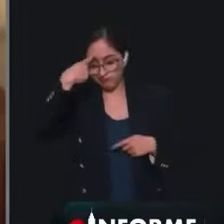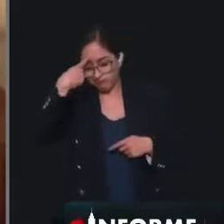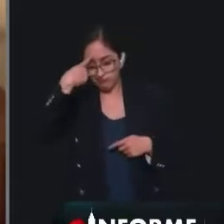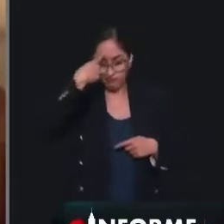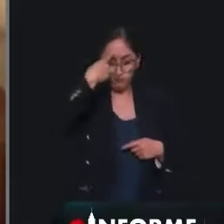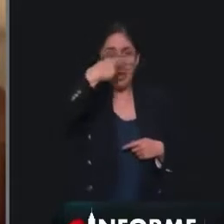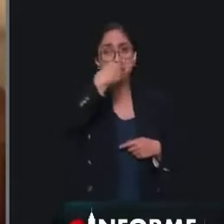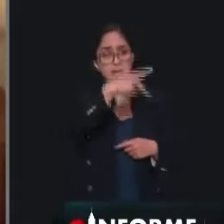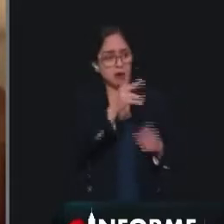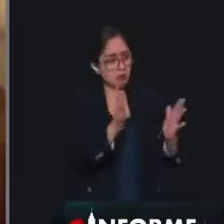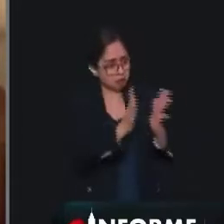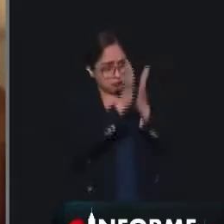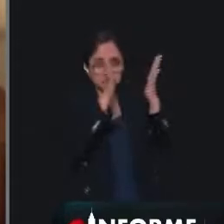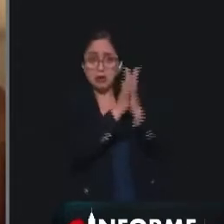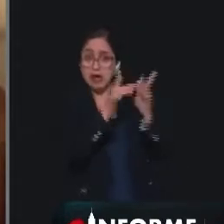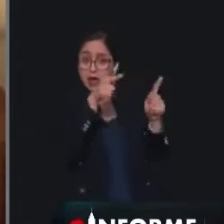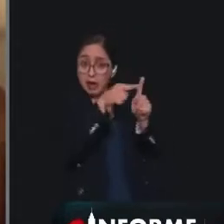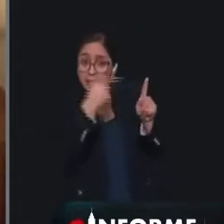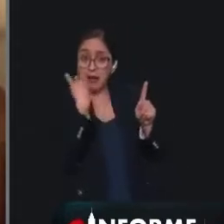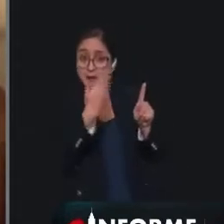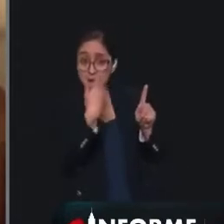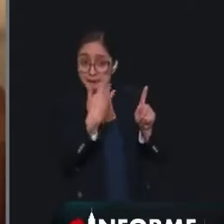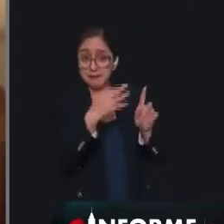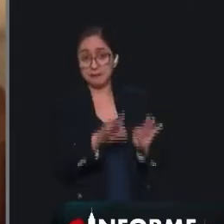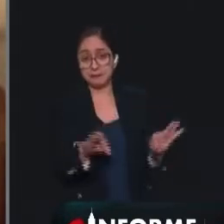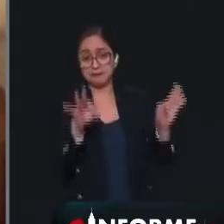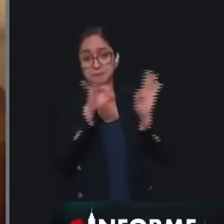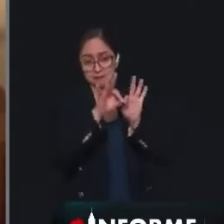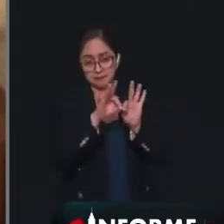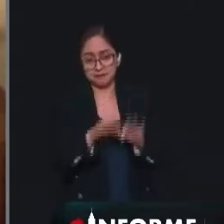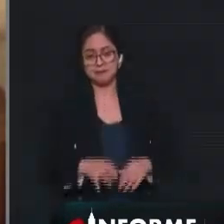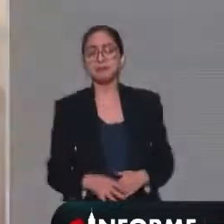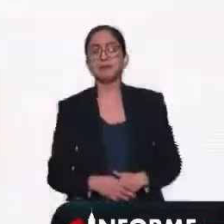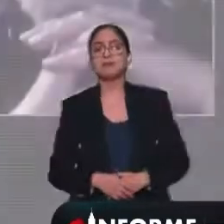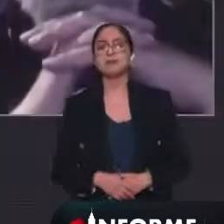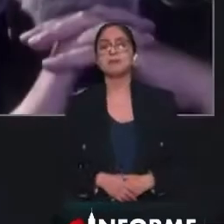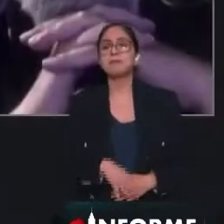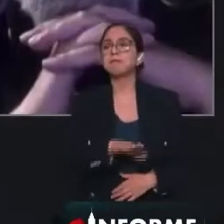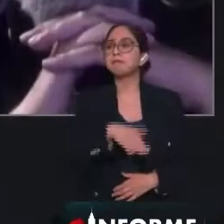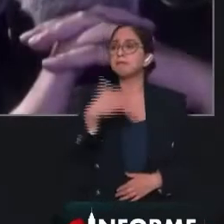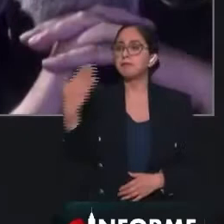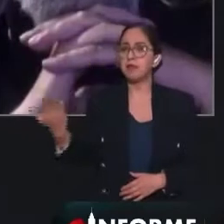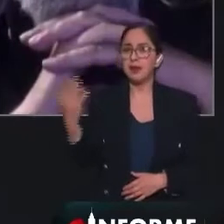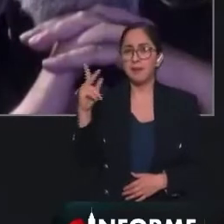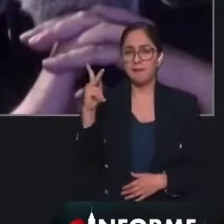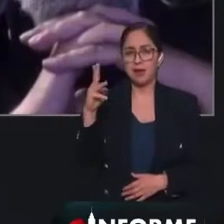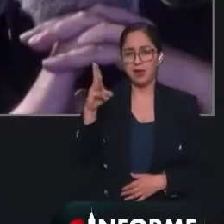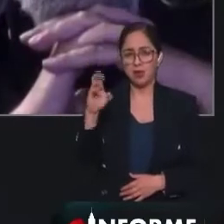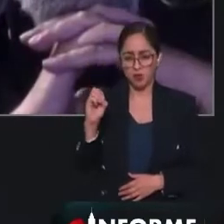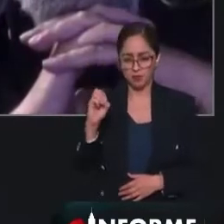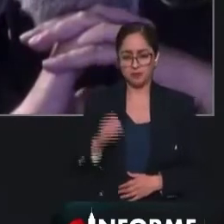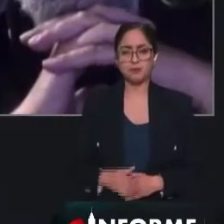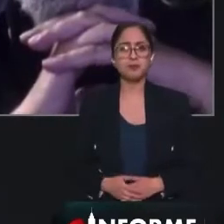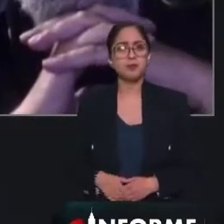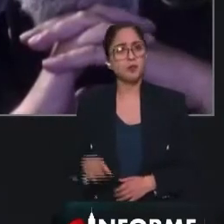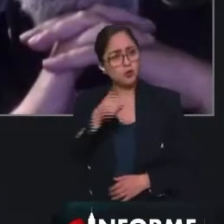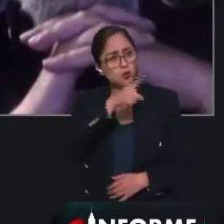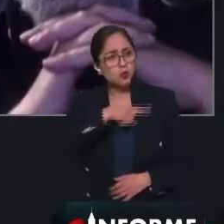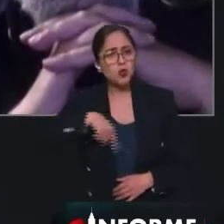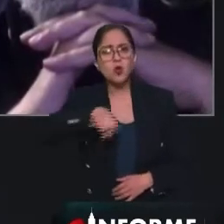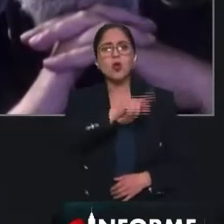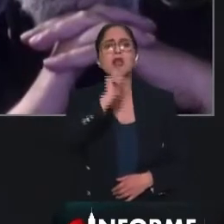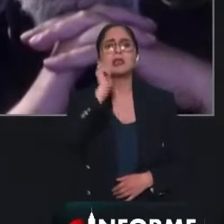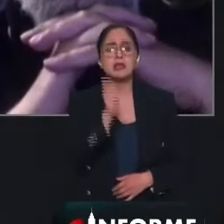me parece pues muy llamativo. Pedro Miguel, ¿estamos preparados para la paz como fruto de la